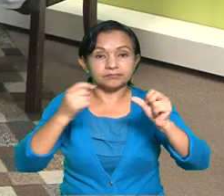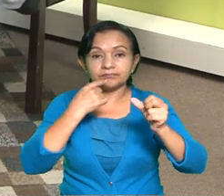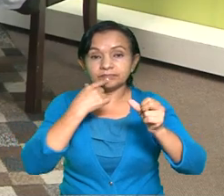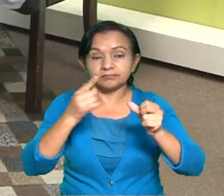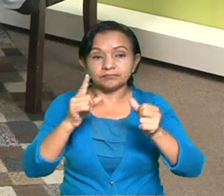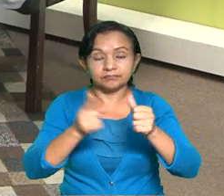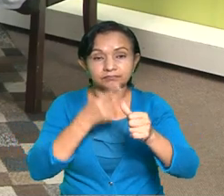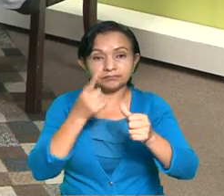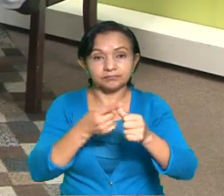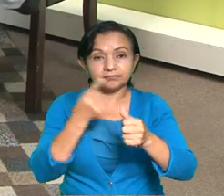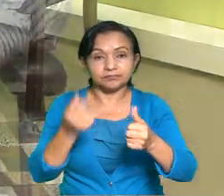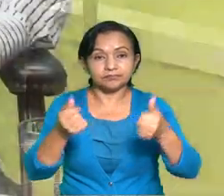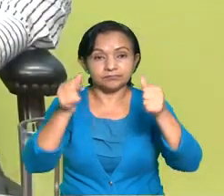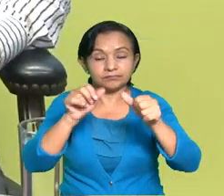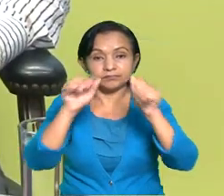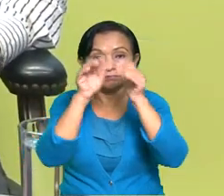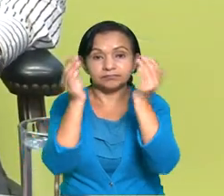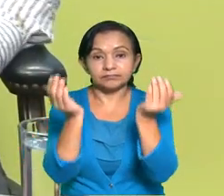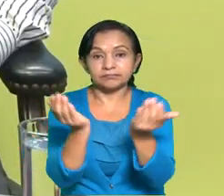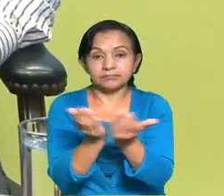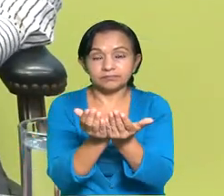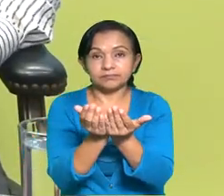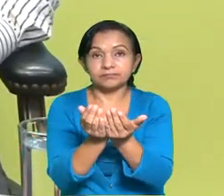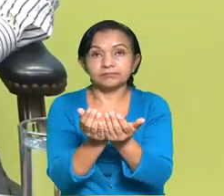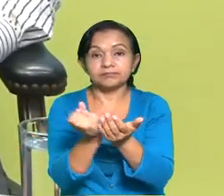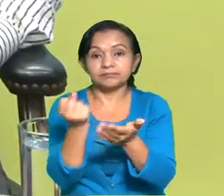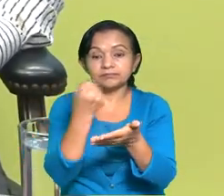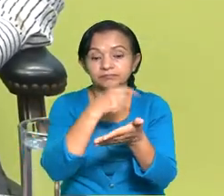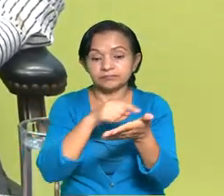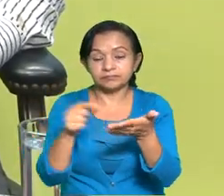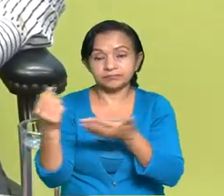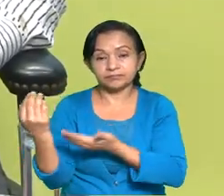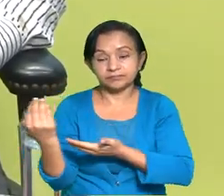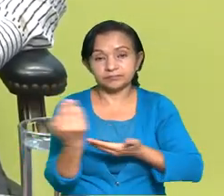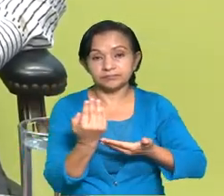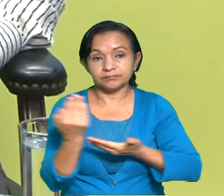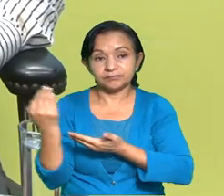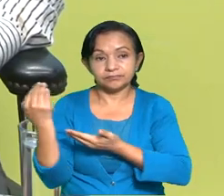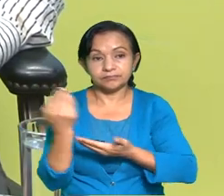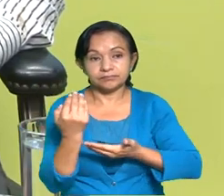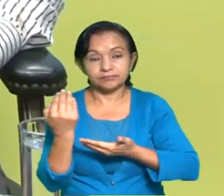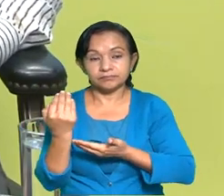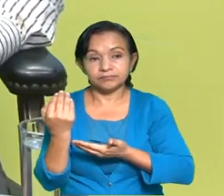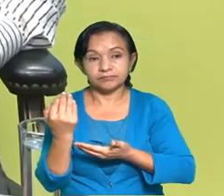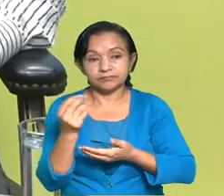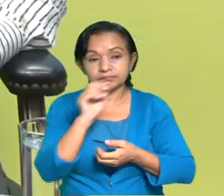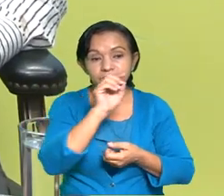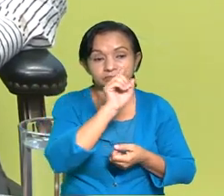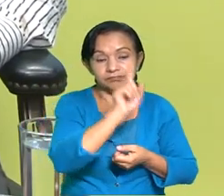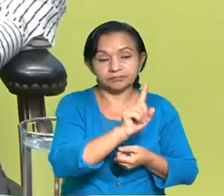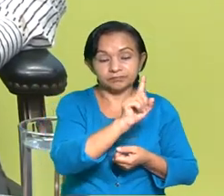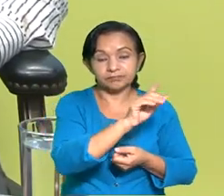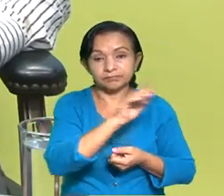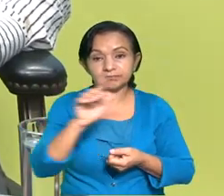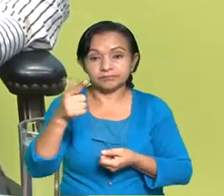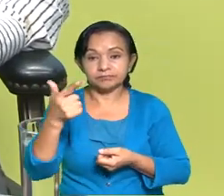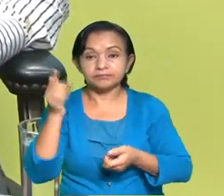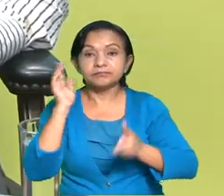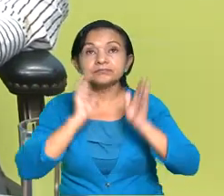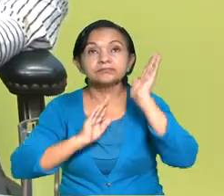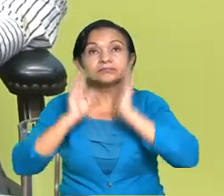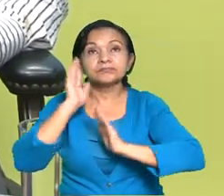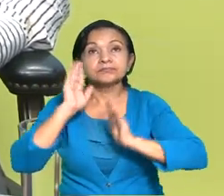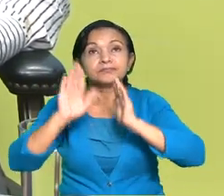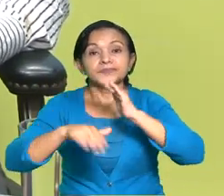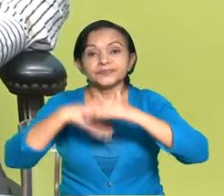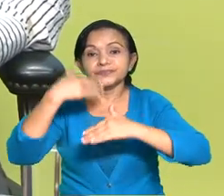primero obviamente fue establecido a nivel mundial, ¿verdad?, la semana de la lactancia materna del 1 al 7 de agosto, pero luego